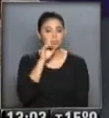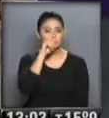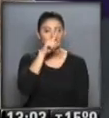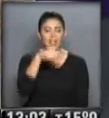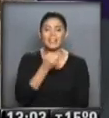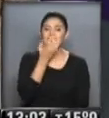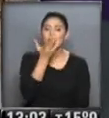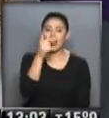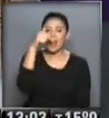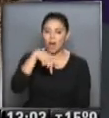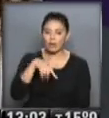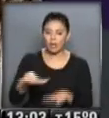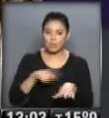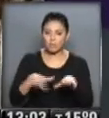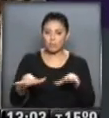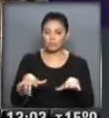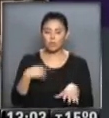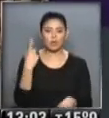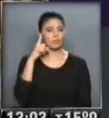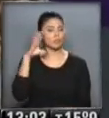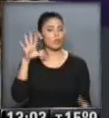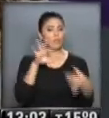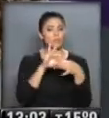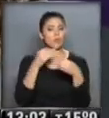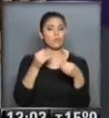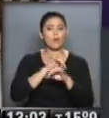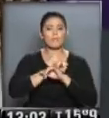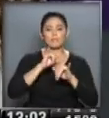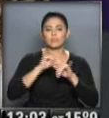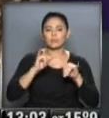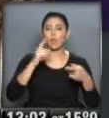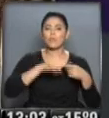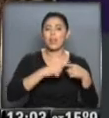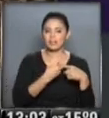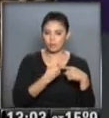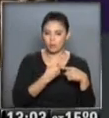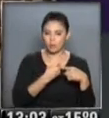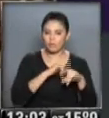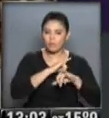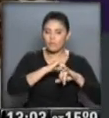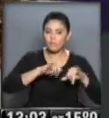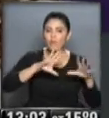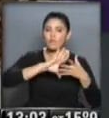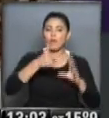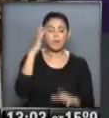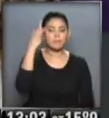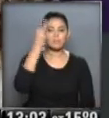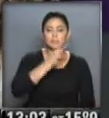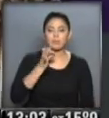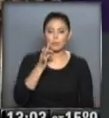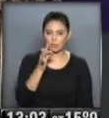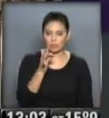en este momento nosotros lo adjudicamos a una absoluta campaña política, a un posicionamiento y a un